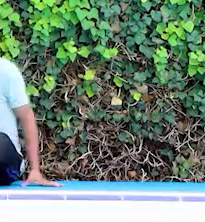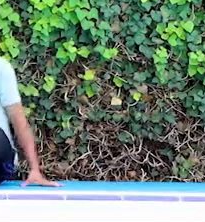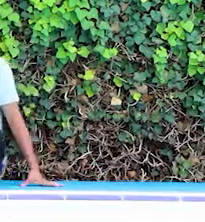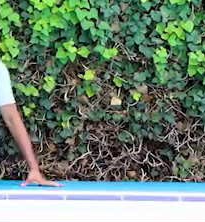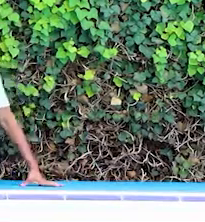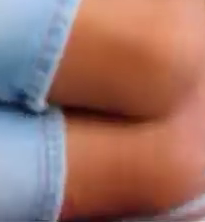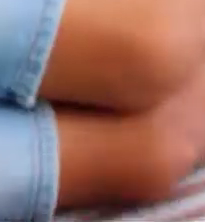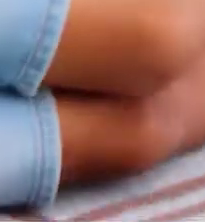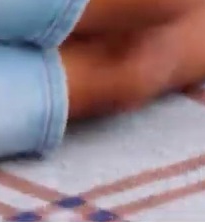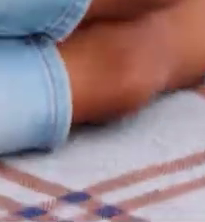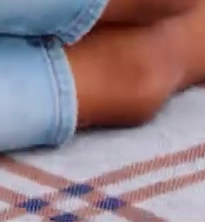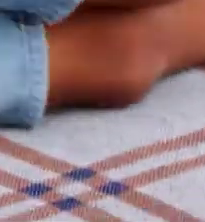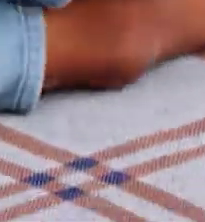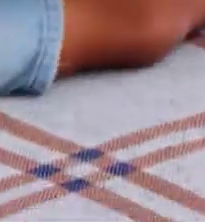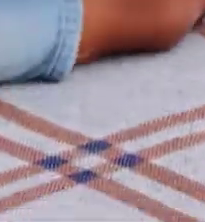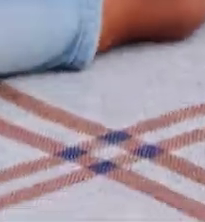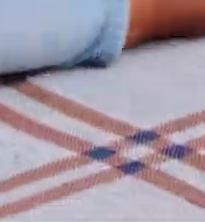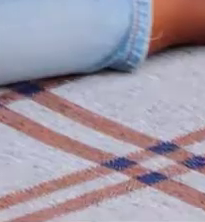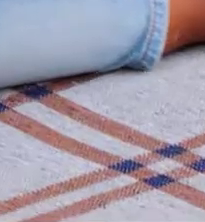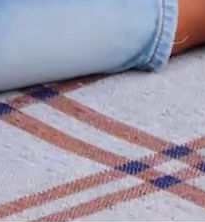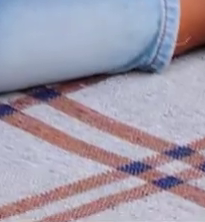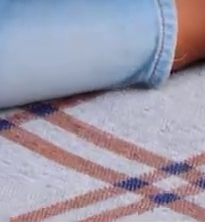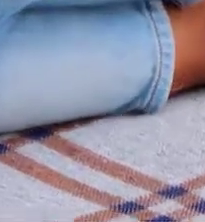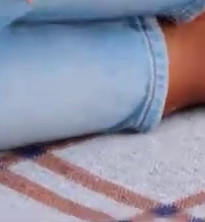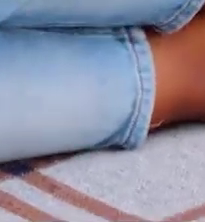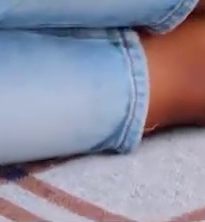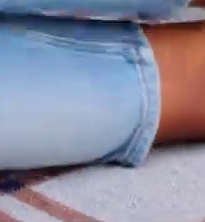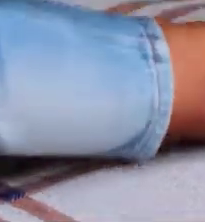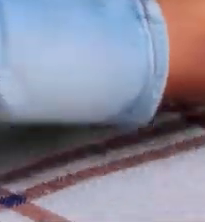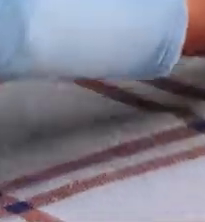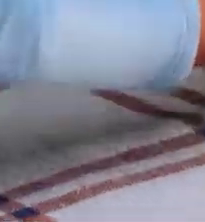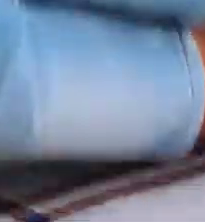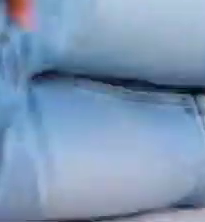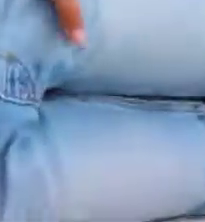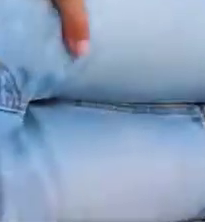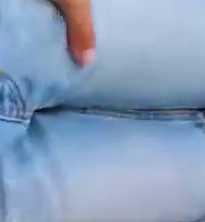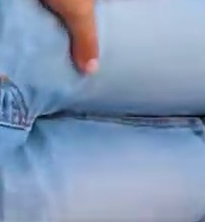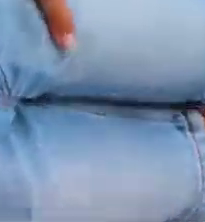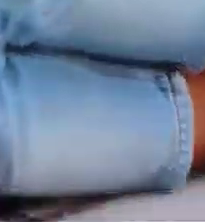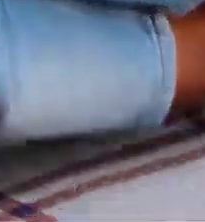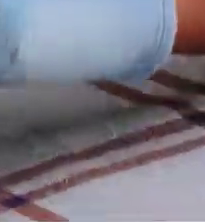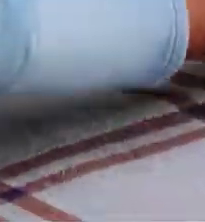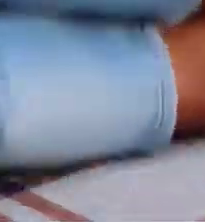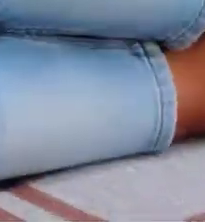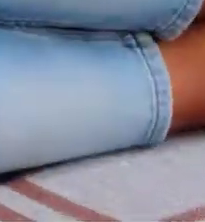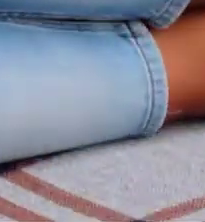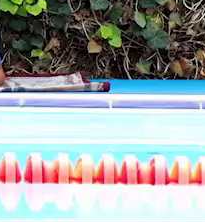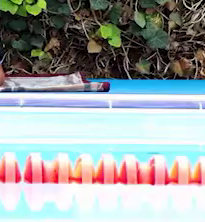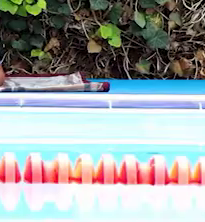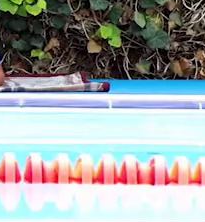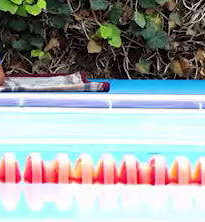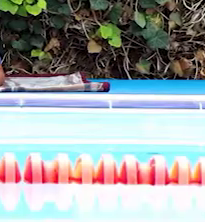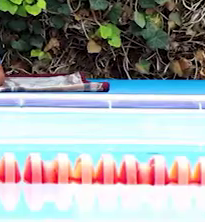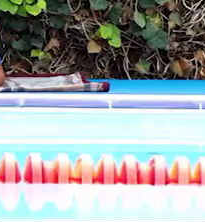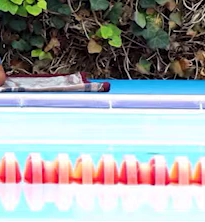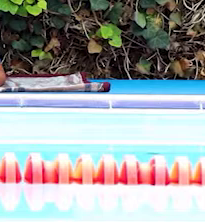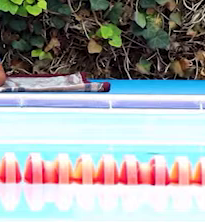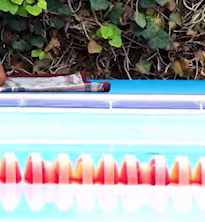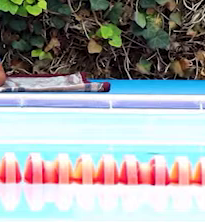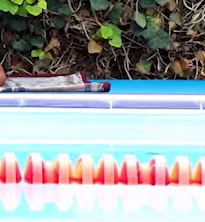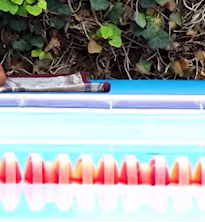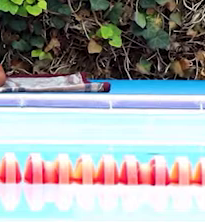especialista para un público pues que tiene otros niveles de conocimiento diferentes sobre